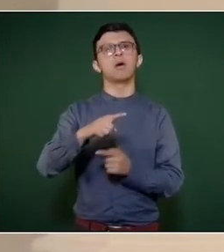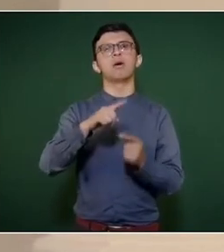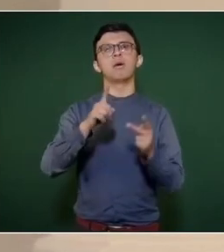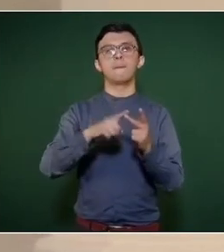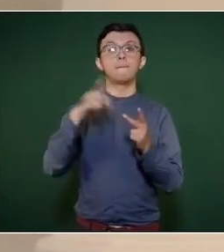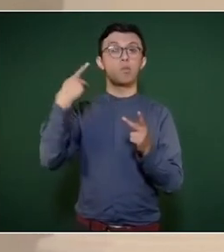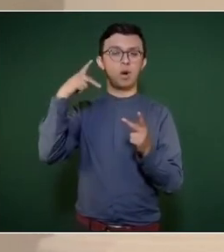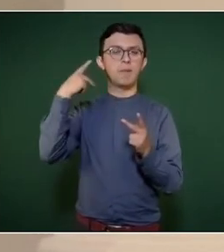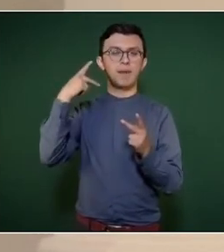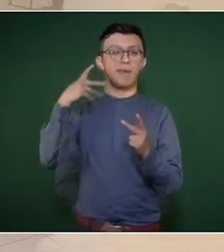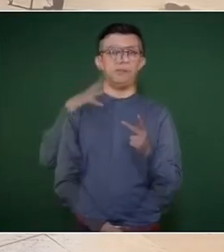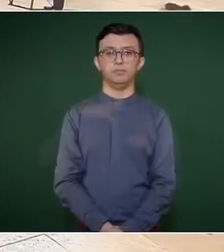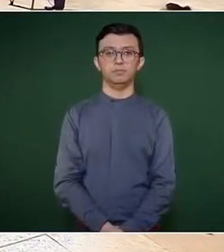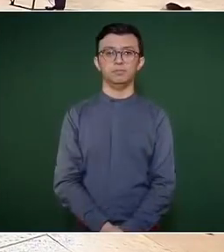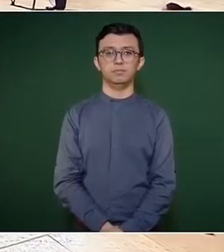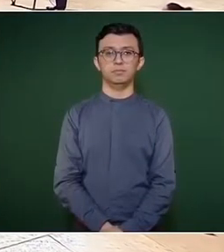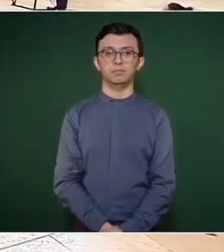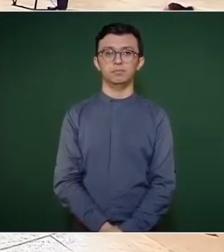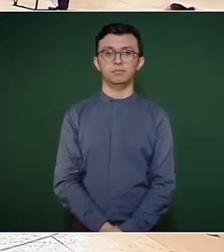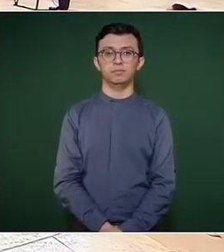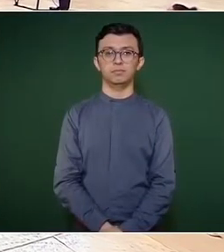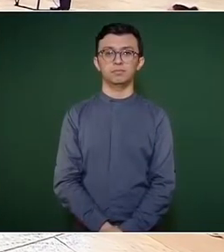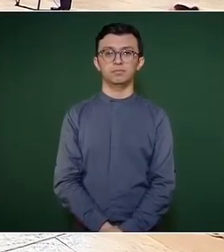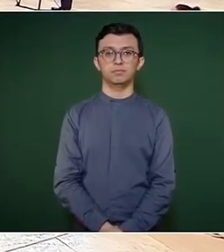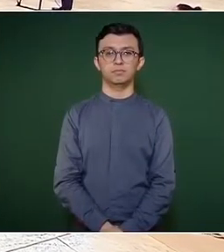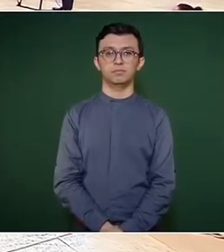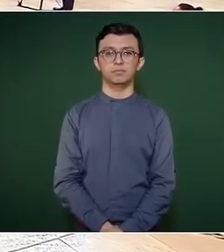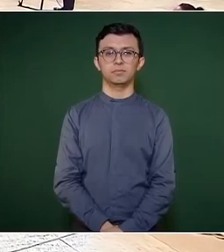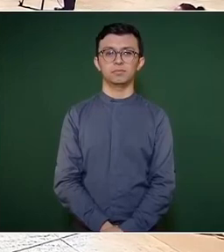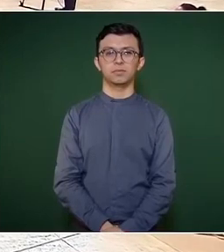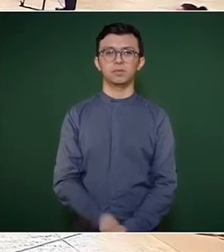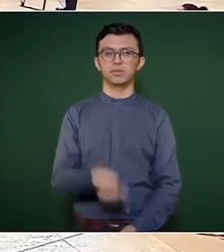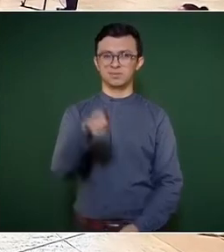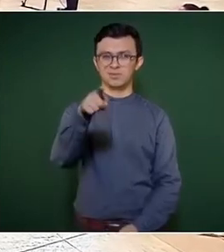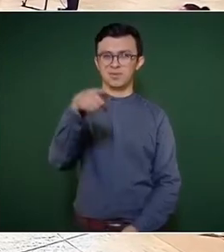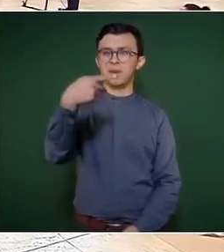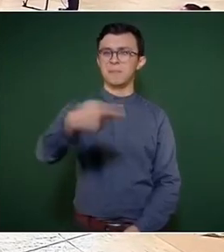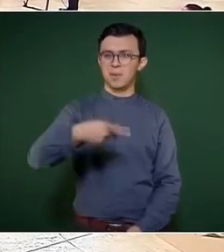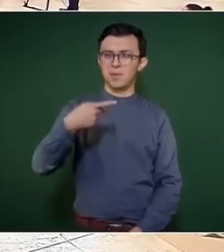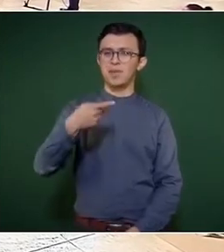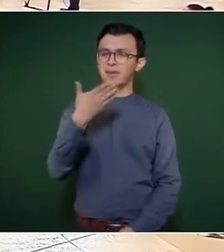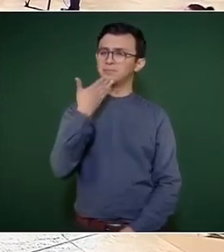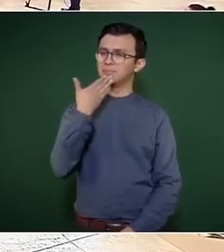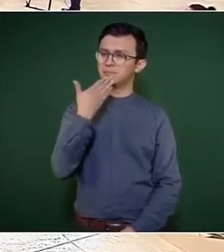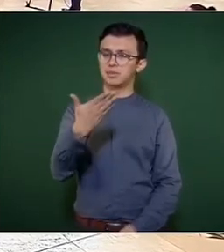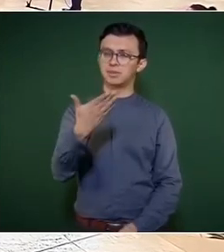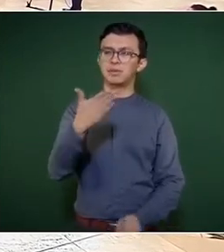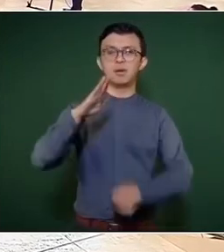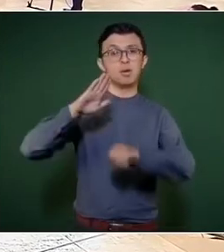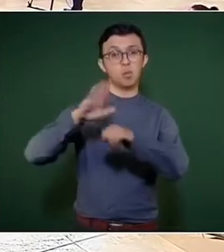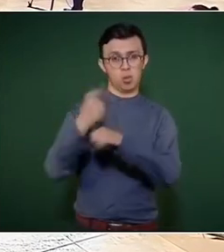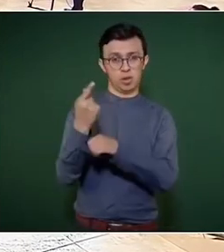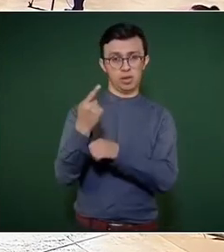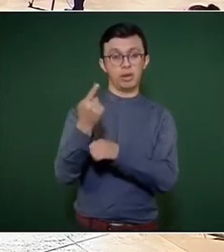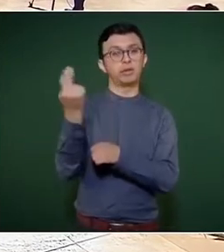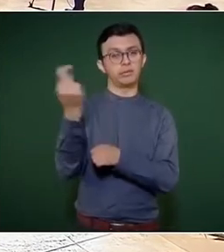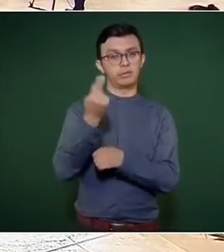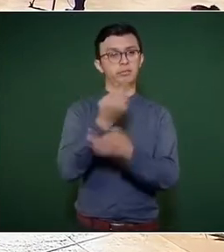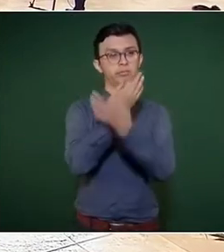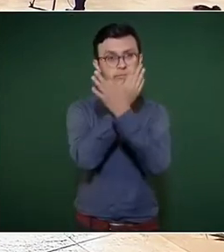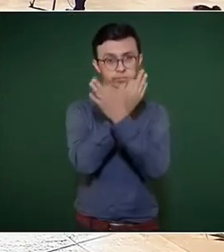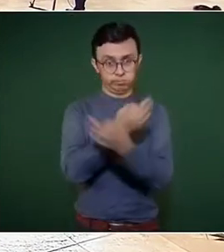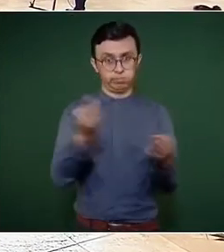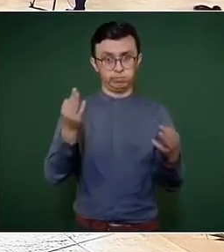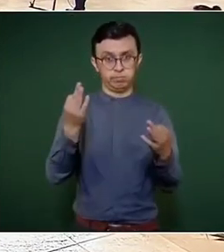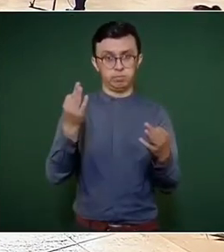y en Puebla. Y qué bien que preguntas, porque debe saberse que se